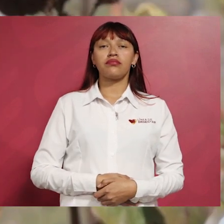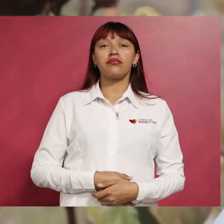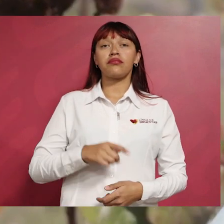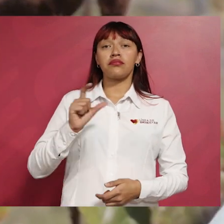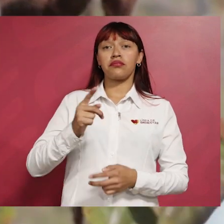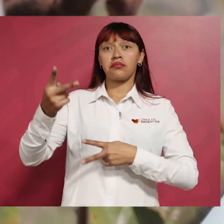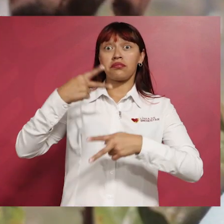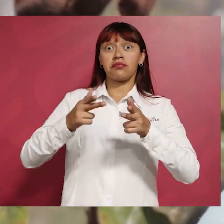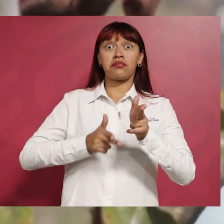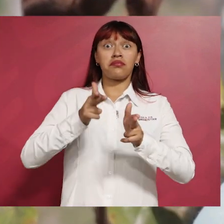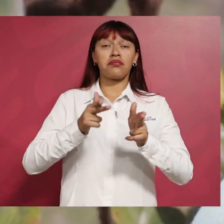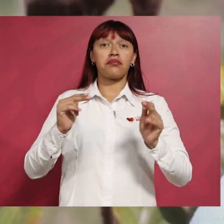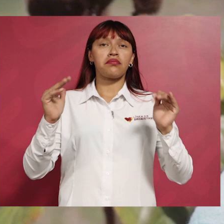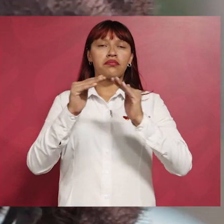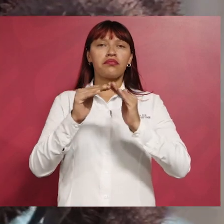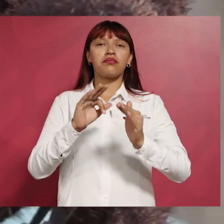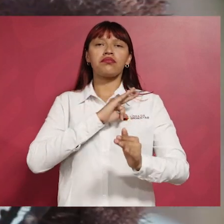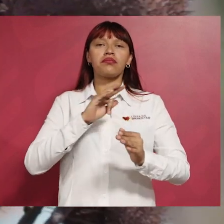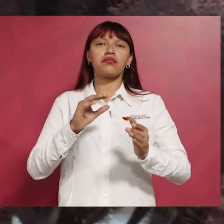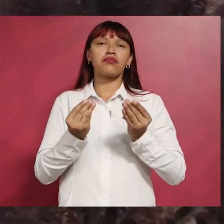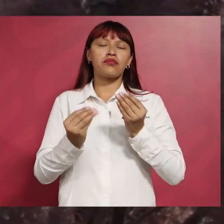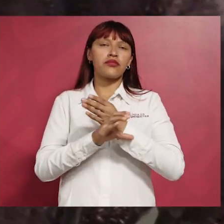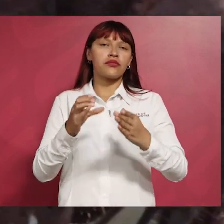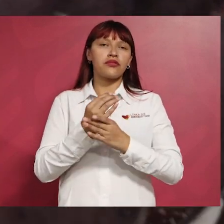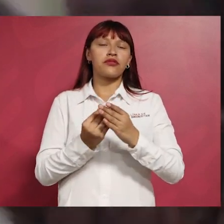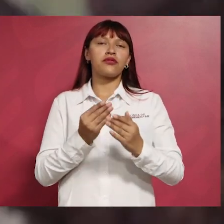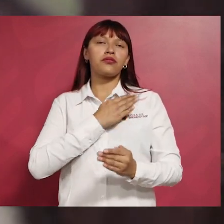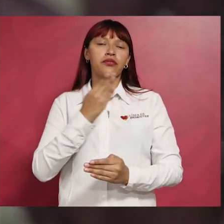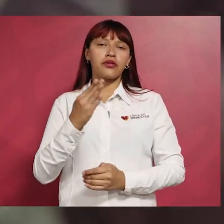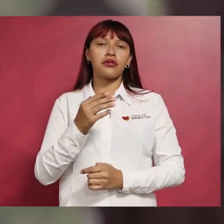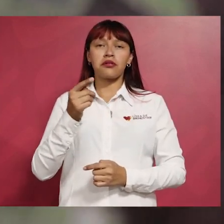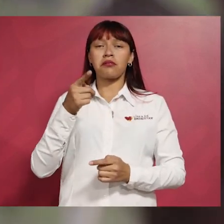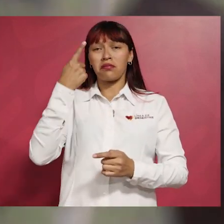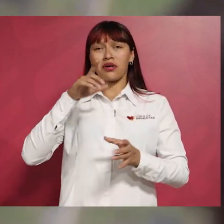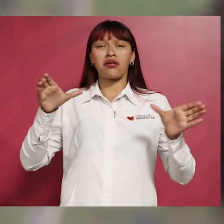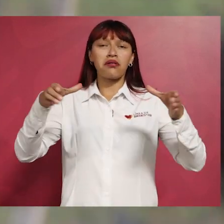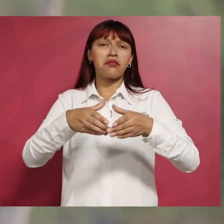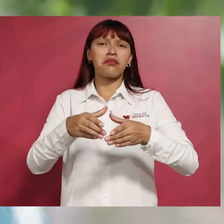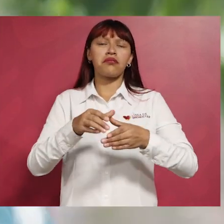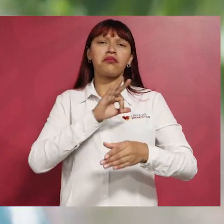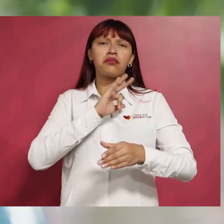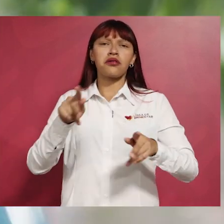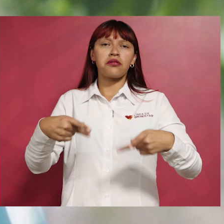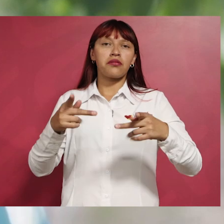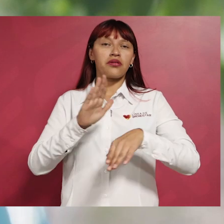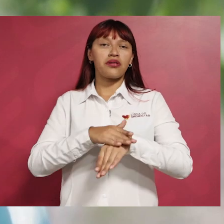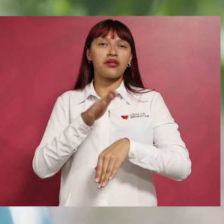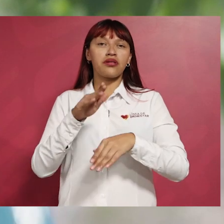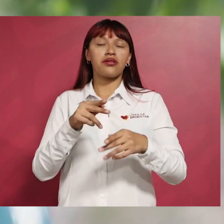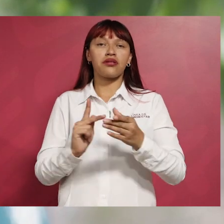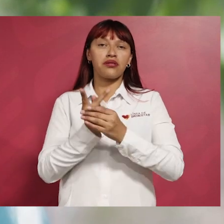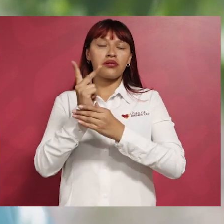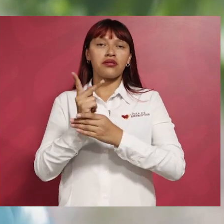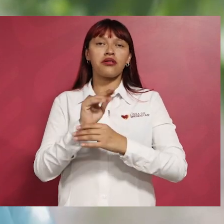cuando pienso en el Tren Maya, pues que va a haber muchas cosas buenas, principalmente para la comunidad, porque vamos a vender más nuestro producto. O